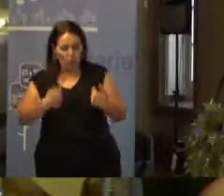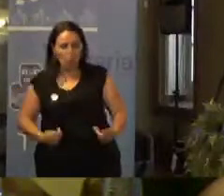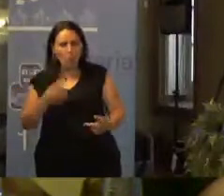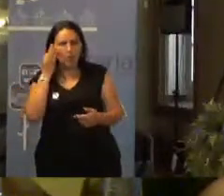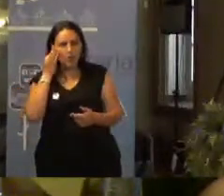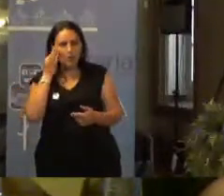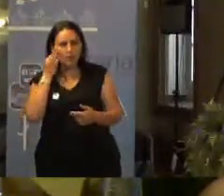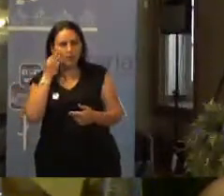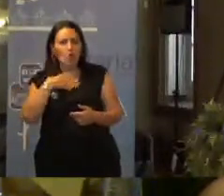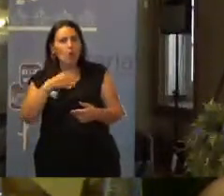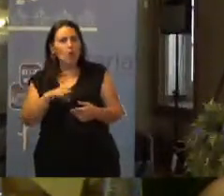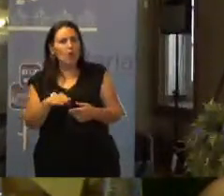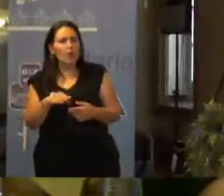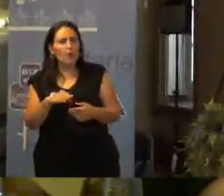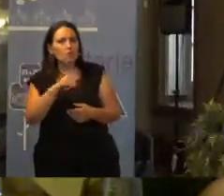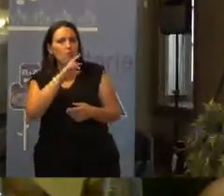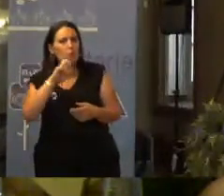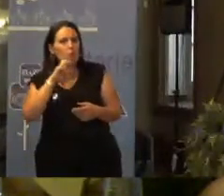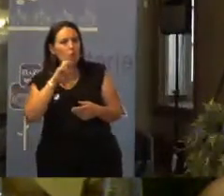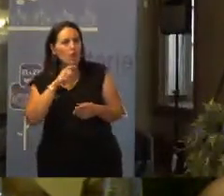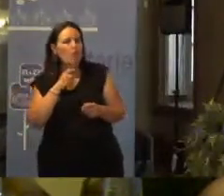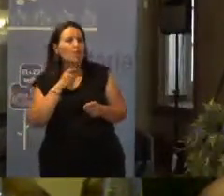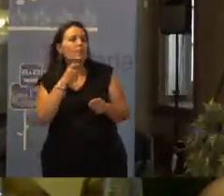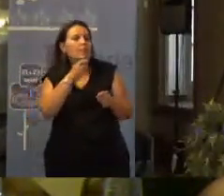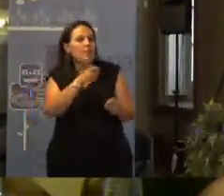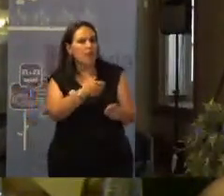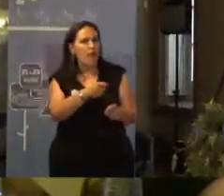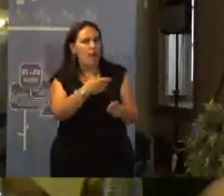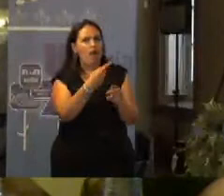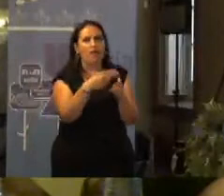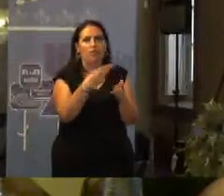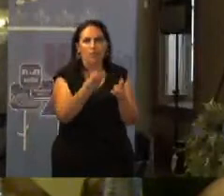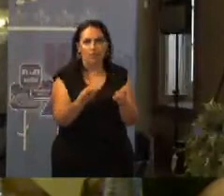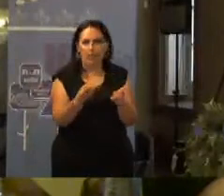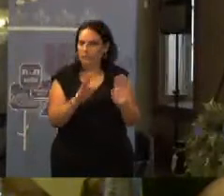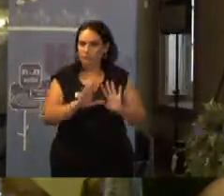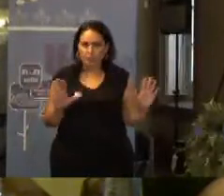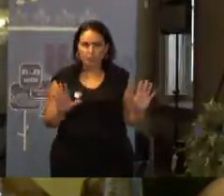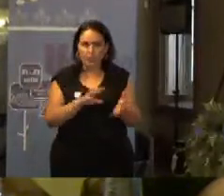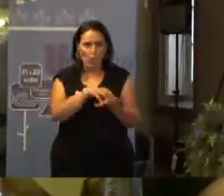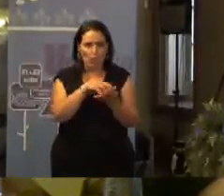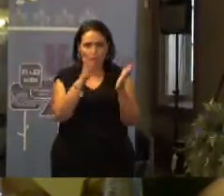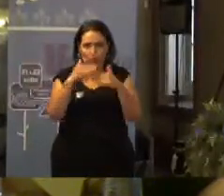aportaría un valor engadido á política sin lugar a dúbidas.